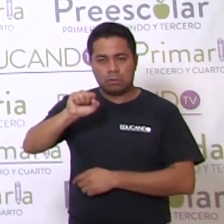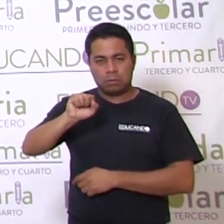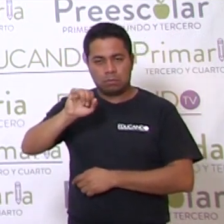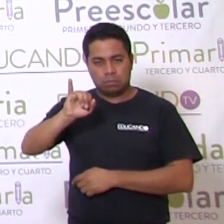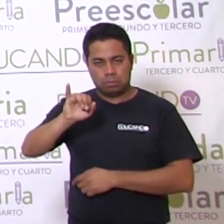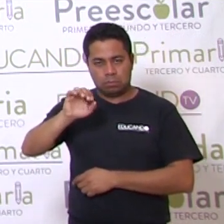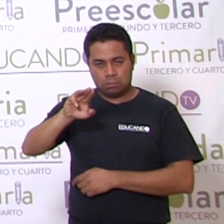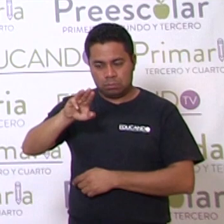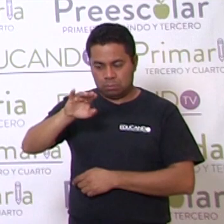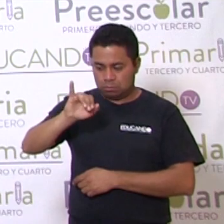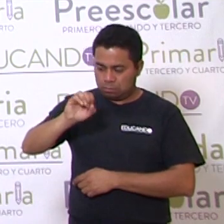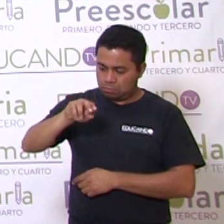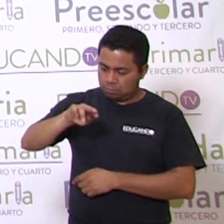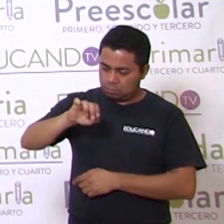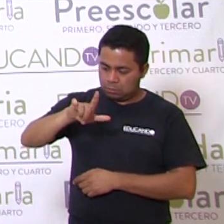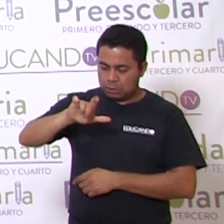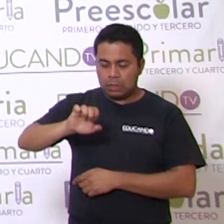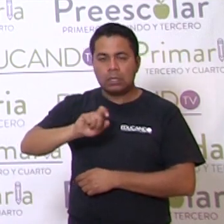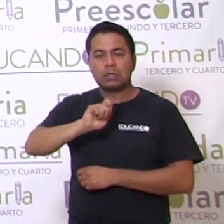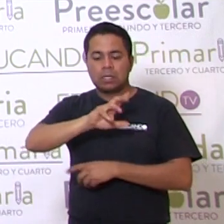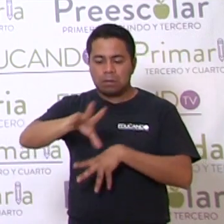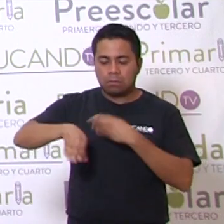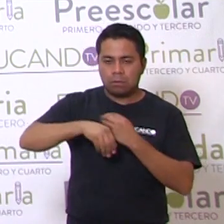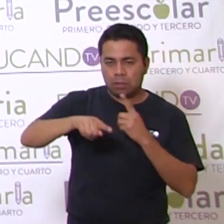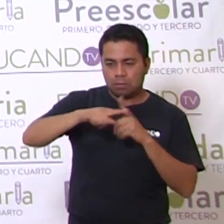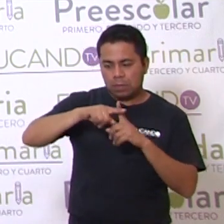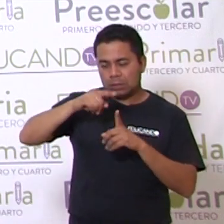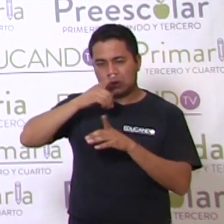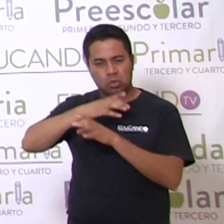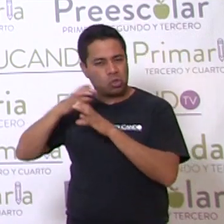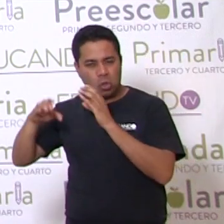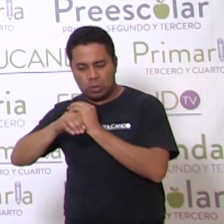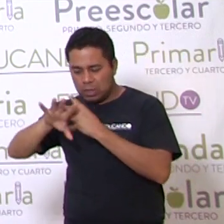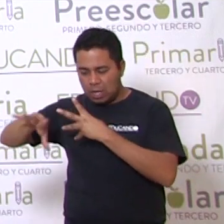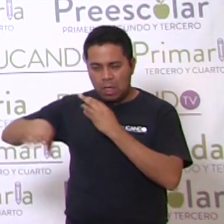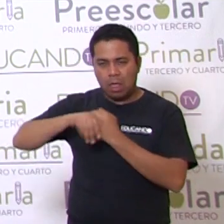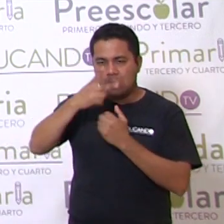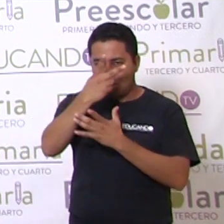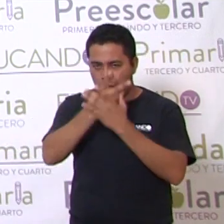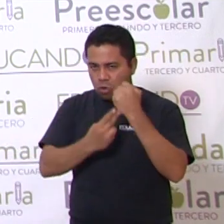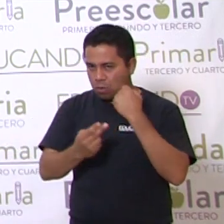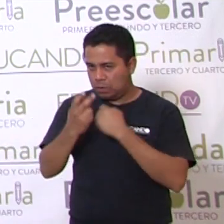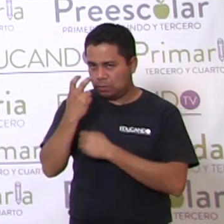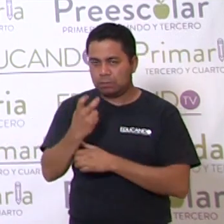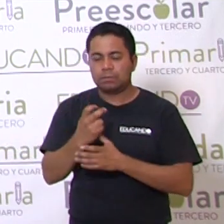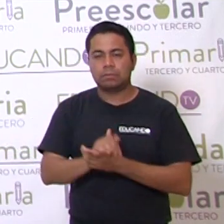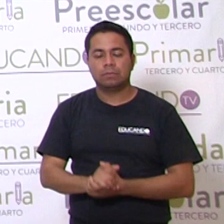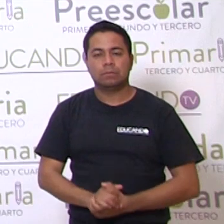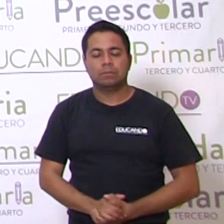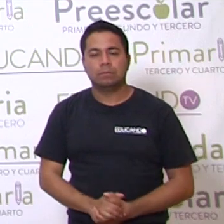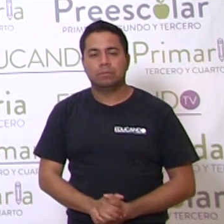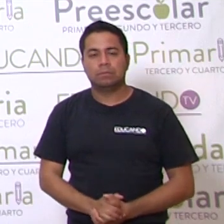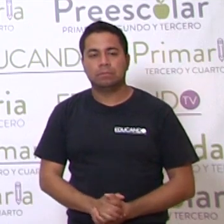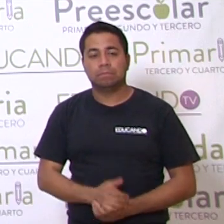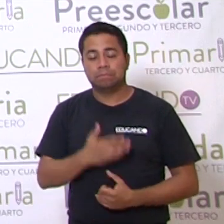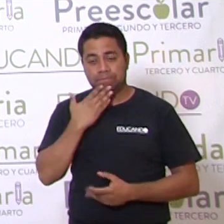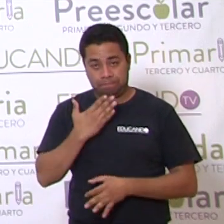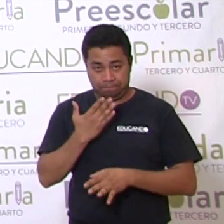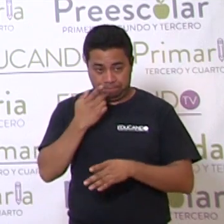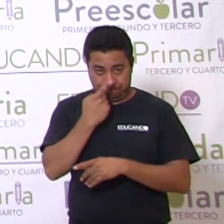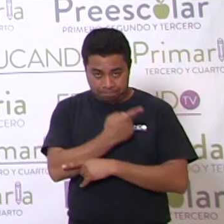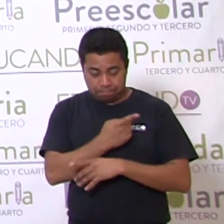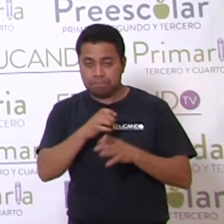una preposición más lo que es un sustantivo, ¿correcto? Vamos a ver en esta